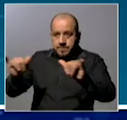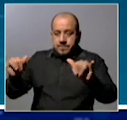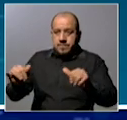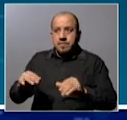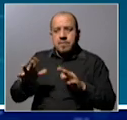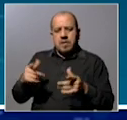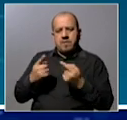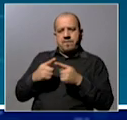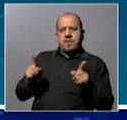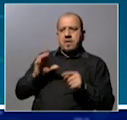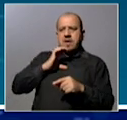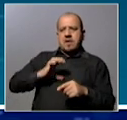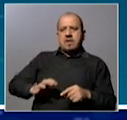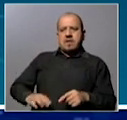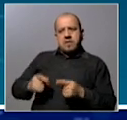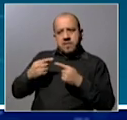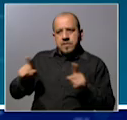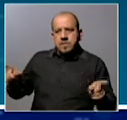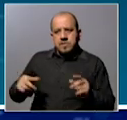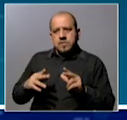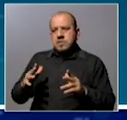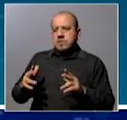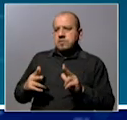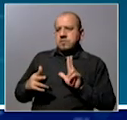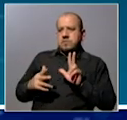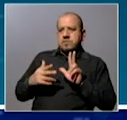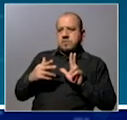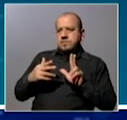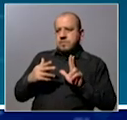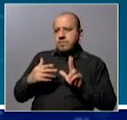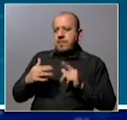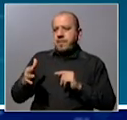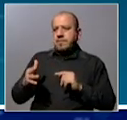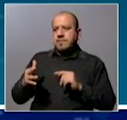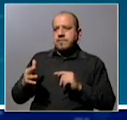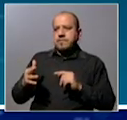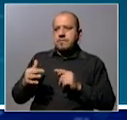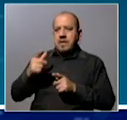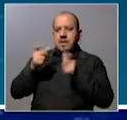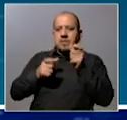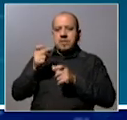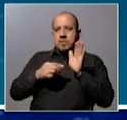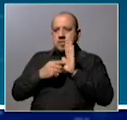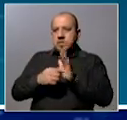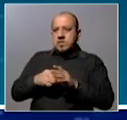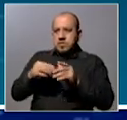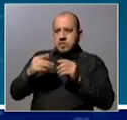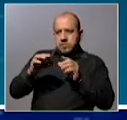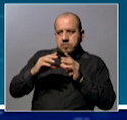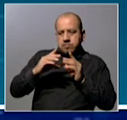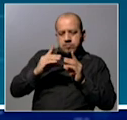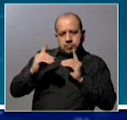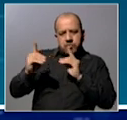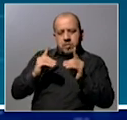muy peculiar, ¿no? Con candidatos muy distanciados de los ciudadanos.